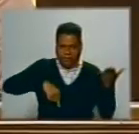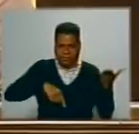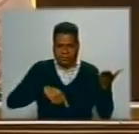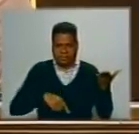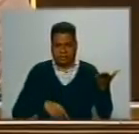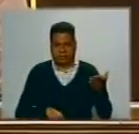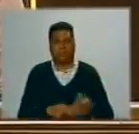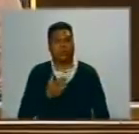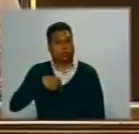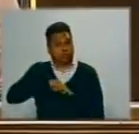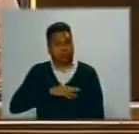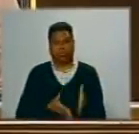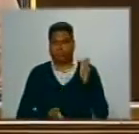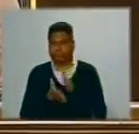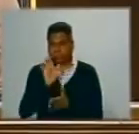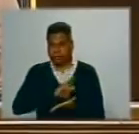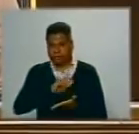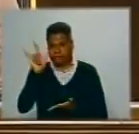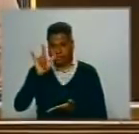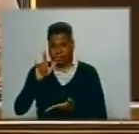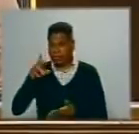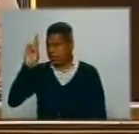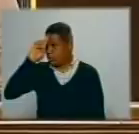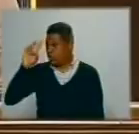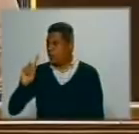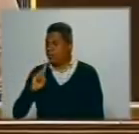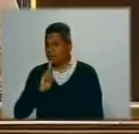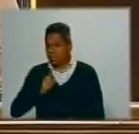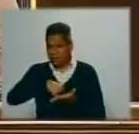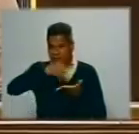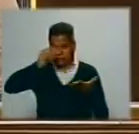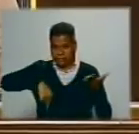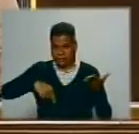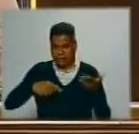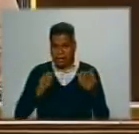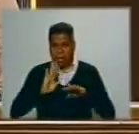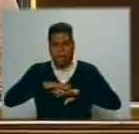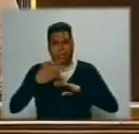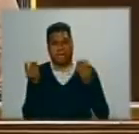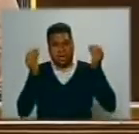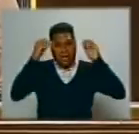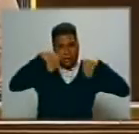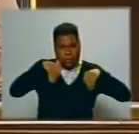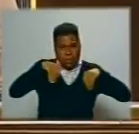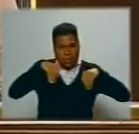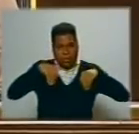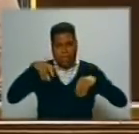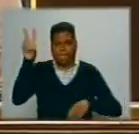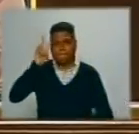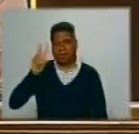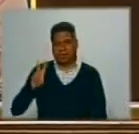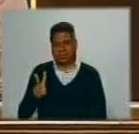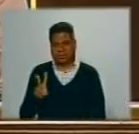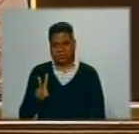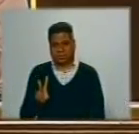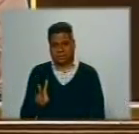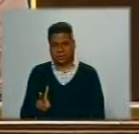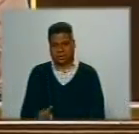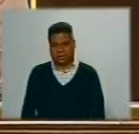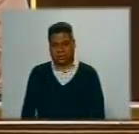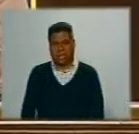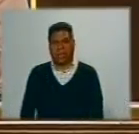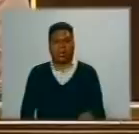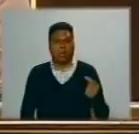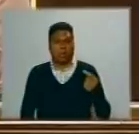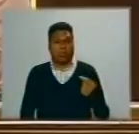hicimos. Fuimos a República Dominicana porque había acuerdo, se alcanzó el acuerdo en Venezuela, y aquellos puntos que estaban